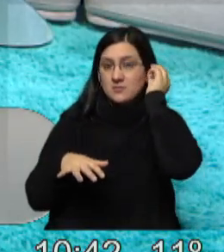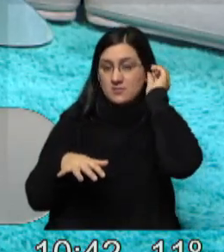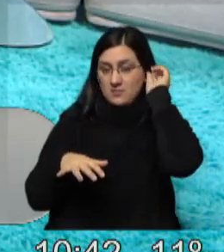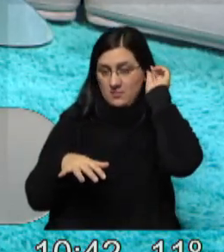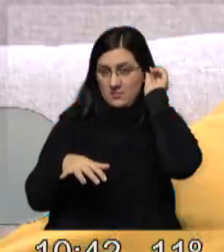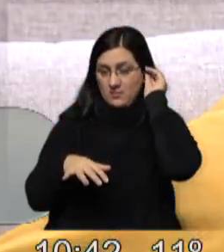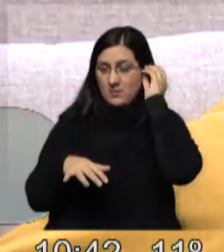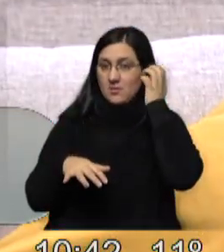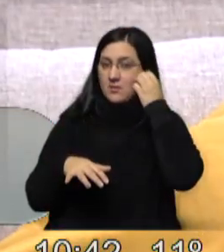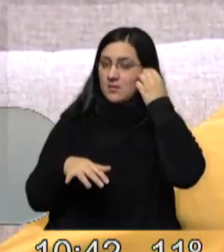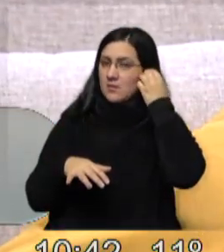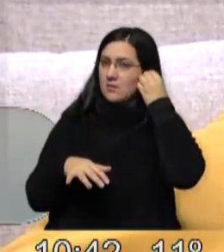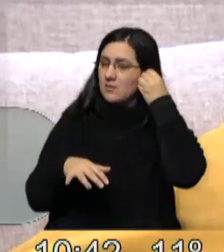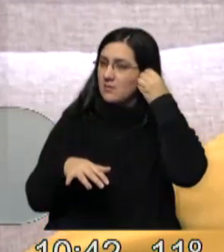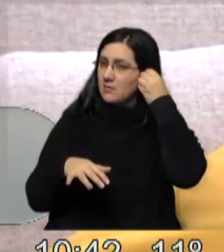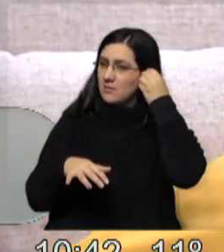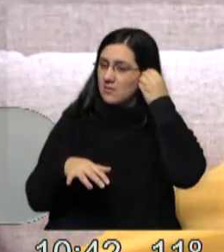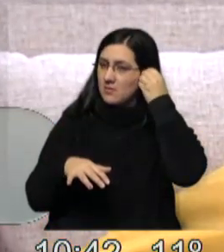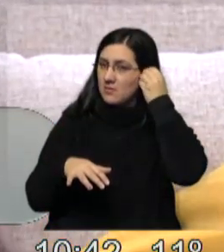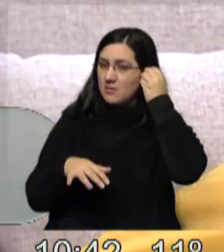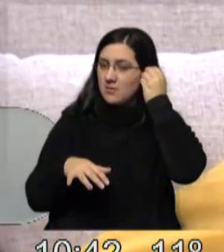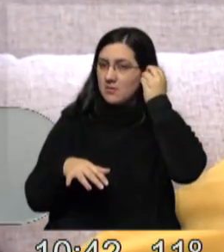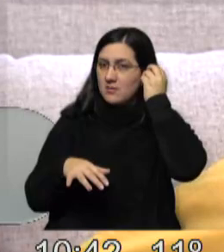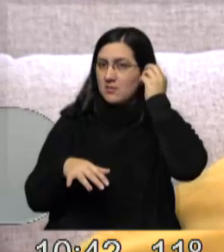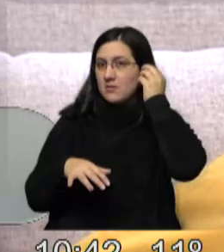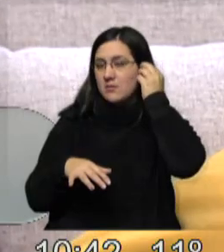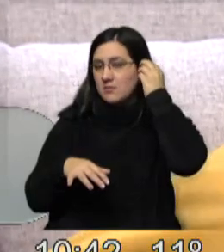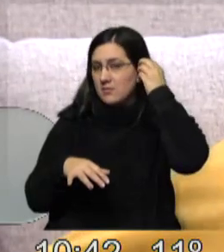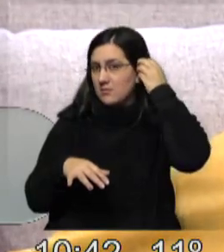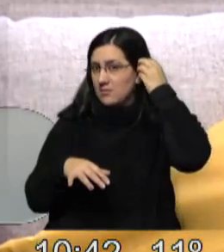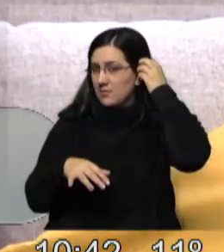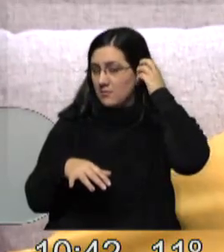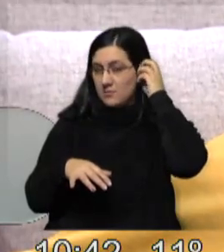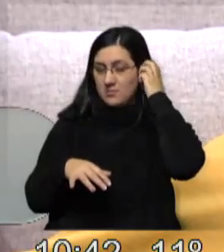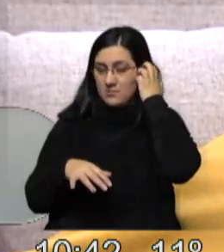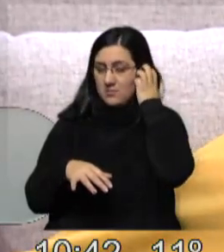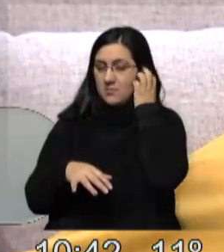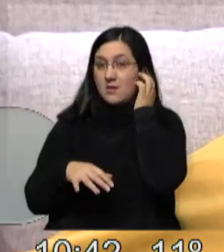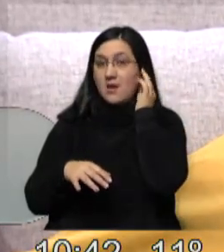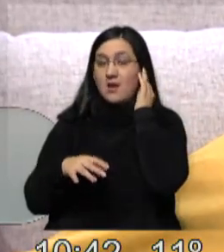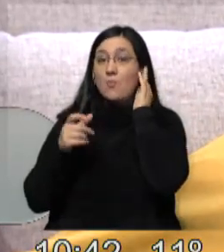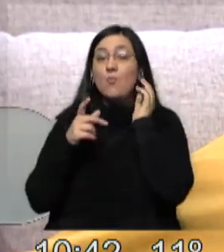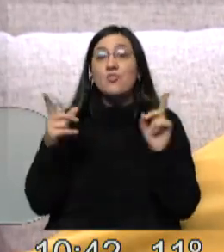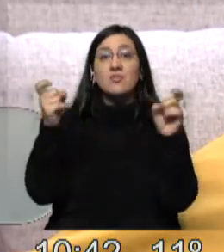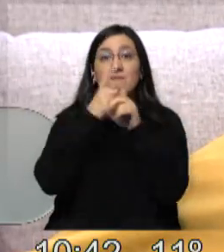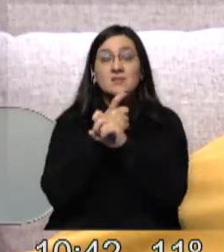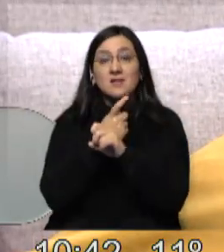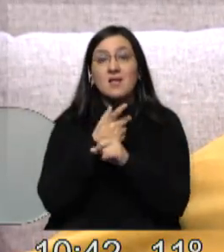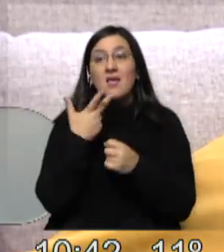bajo, pero desde sacarte la foto, ¿no? Pero también te es difícil decir que no cuando te han ido a pedir